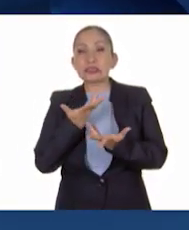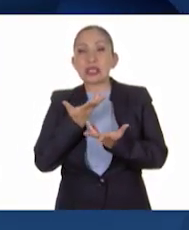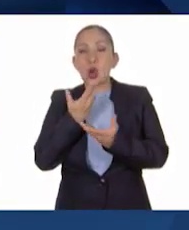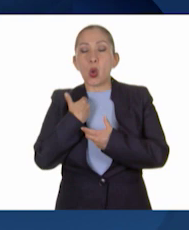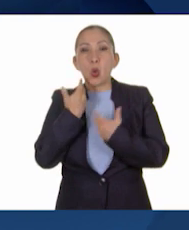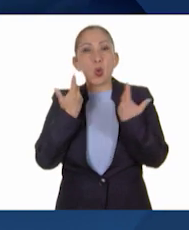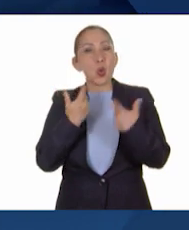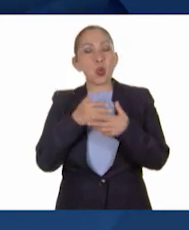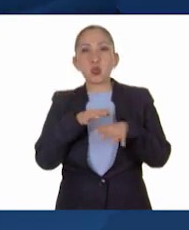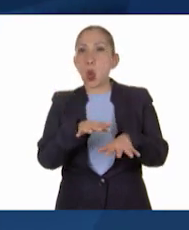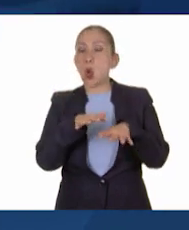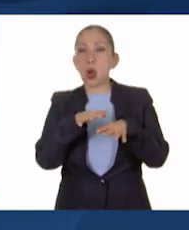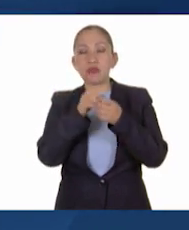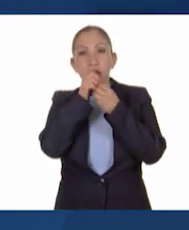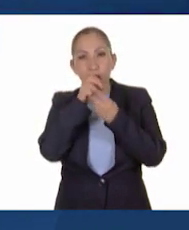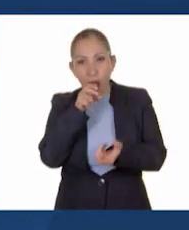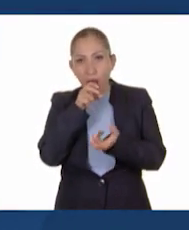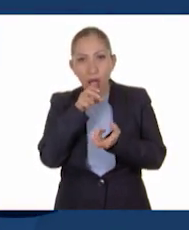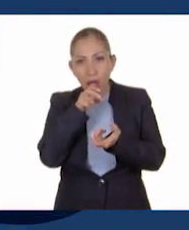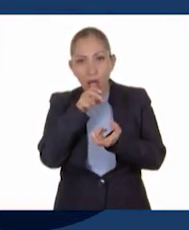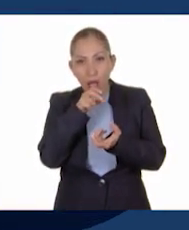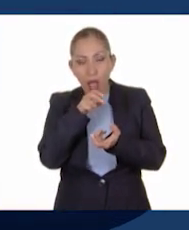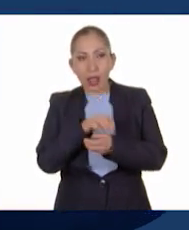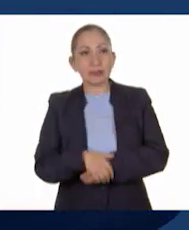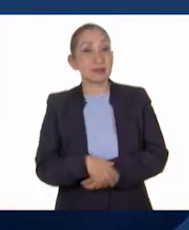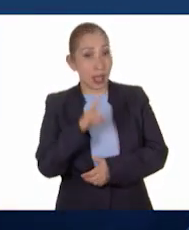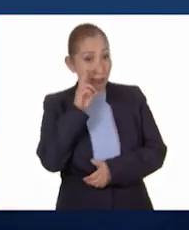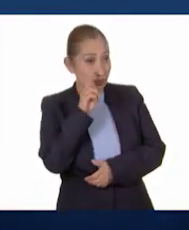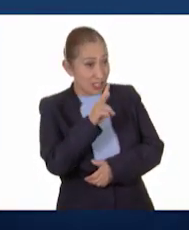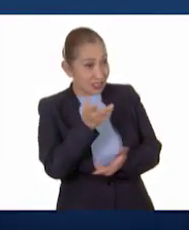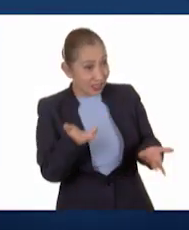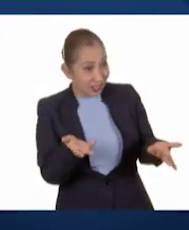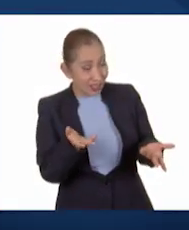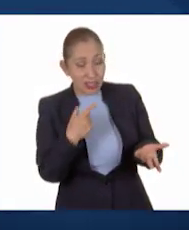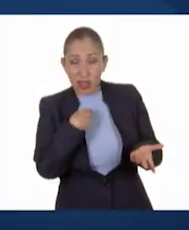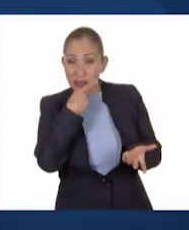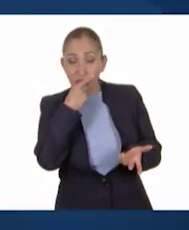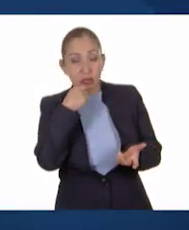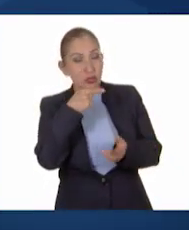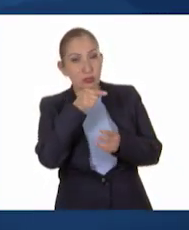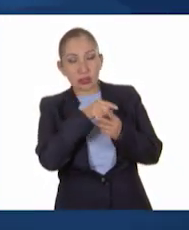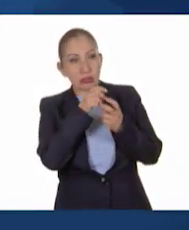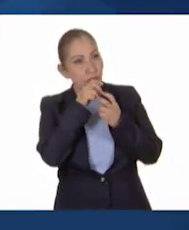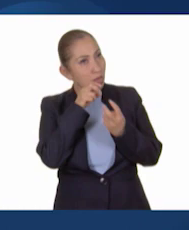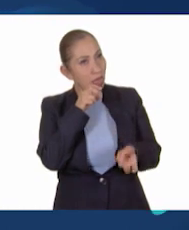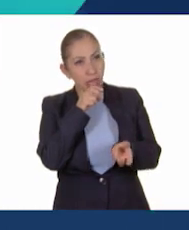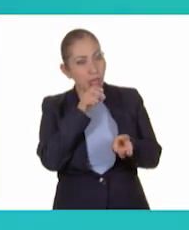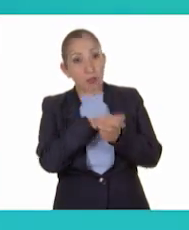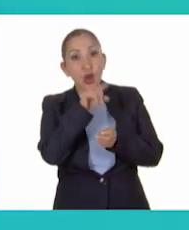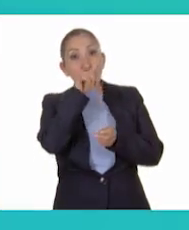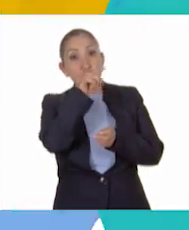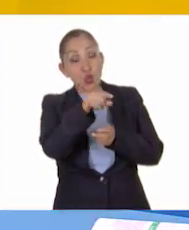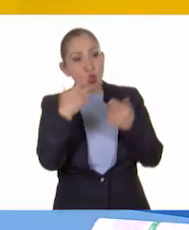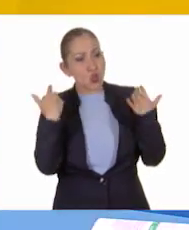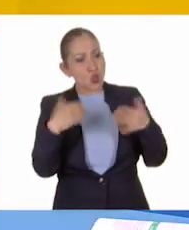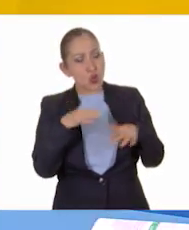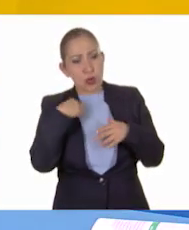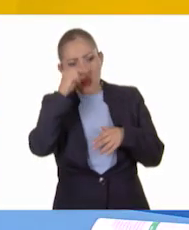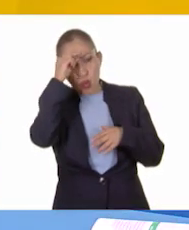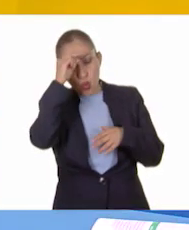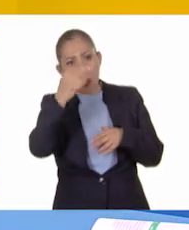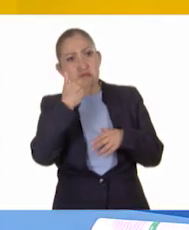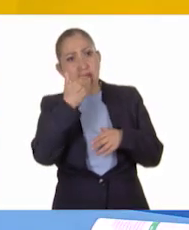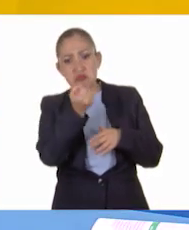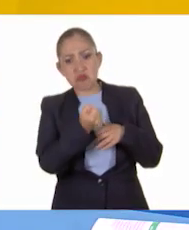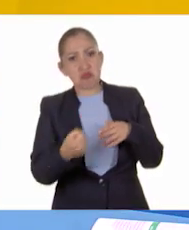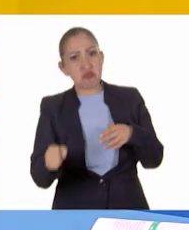muy desconcertado. Ya lo ves, María. Digo que me has dejado anonadada porque tu rendimiento ha sido muy